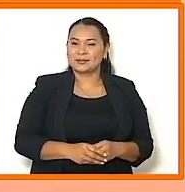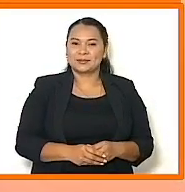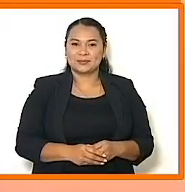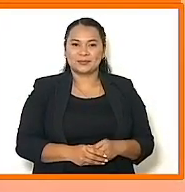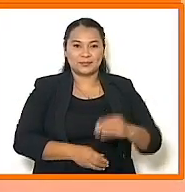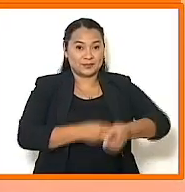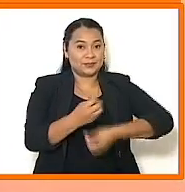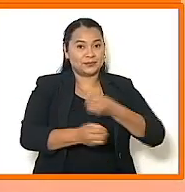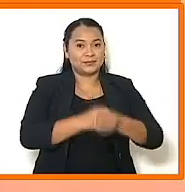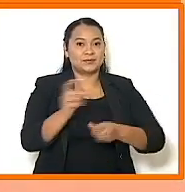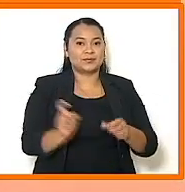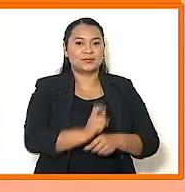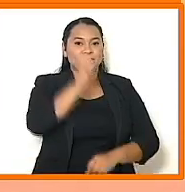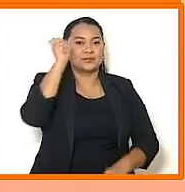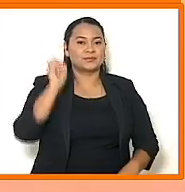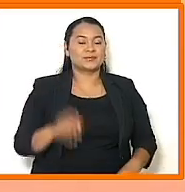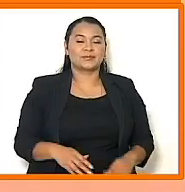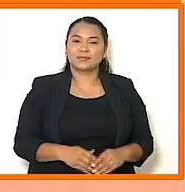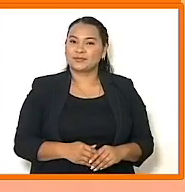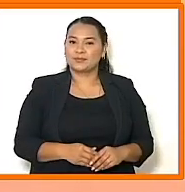esfera ganadora es